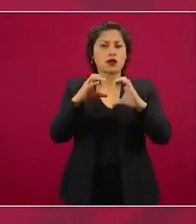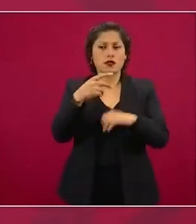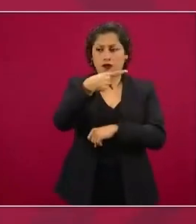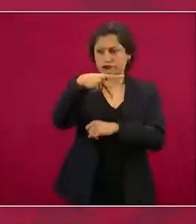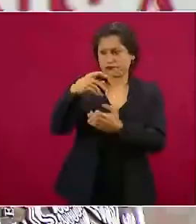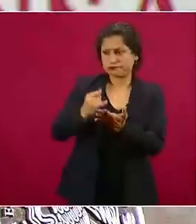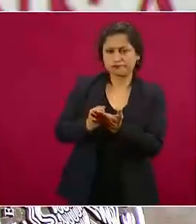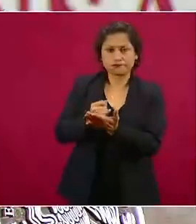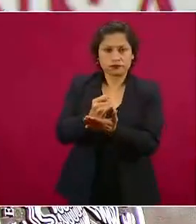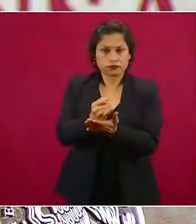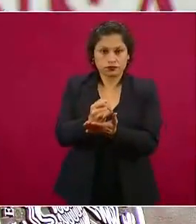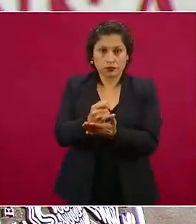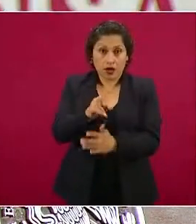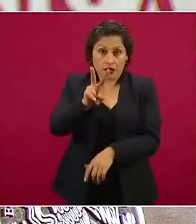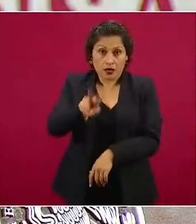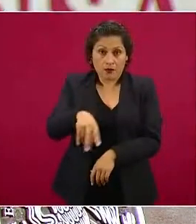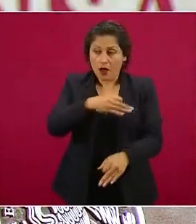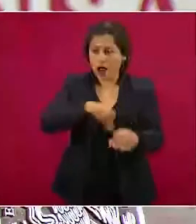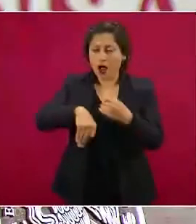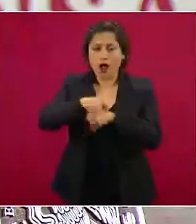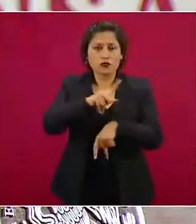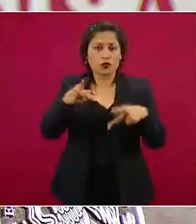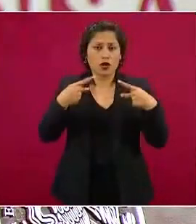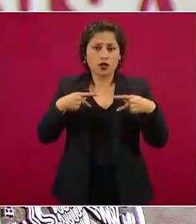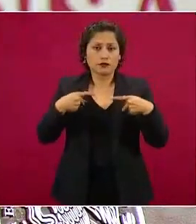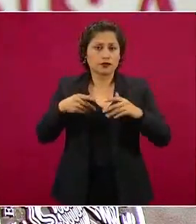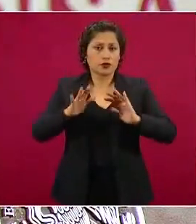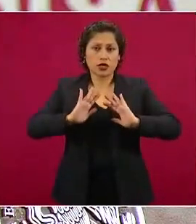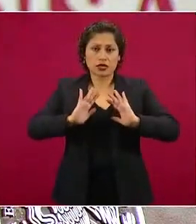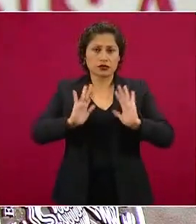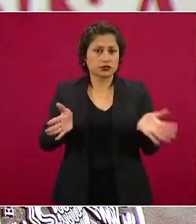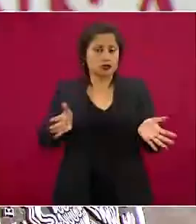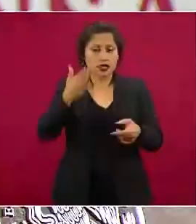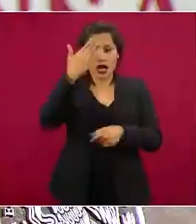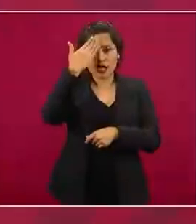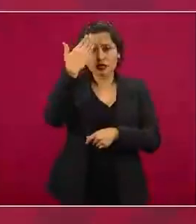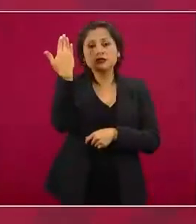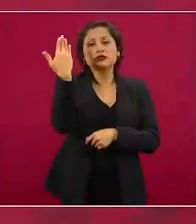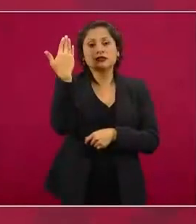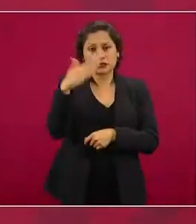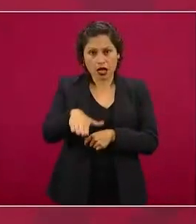porque pues todos somos mayores de edad y somos responsables.